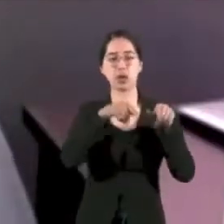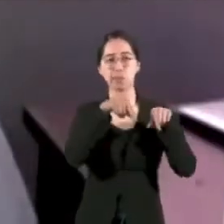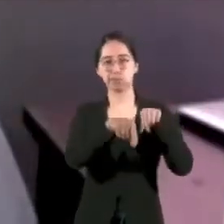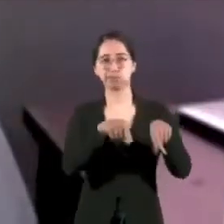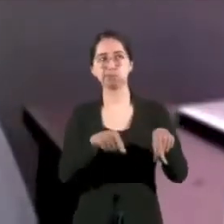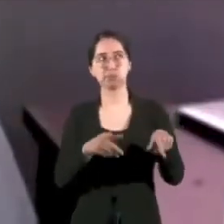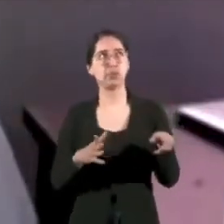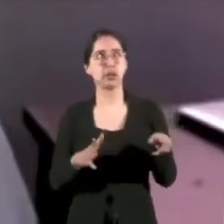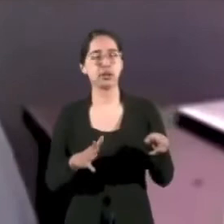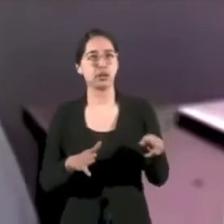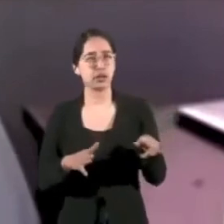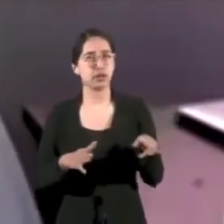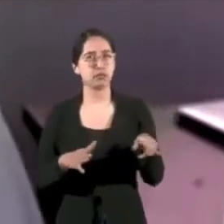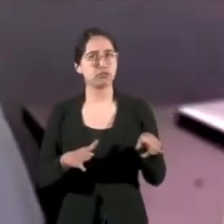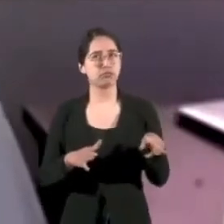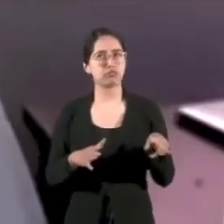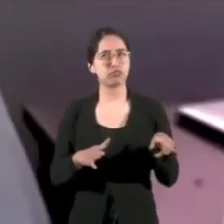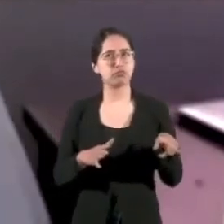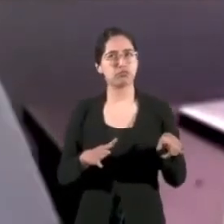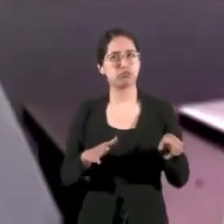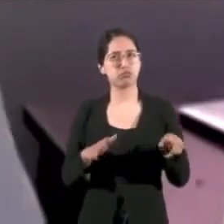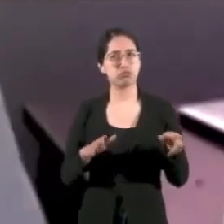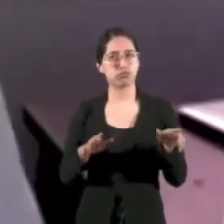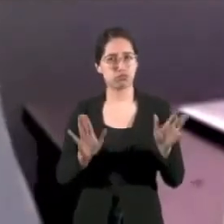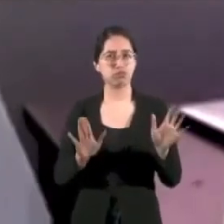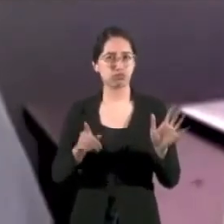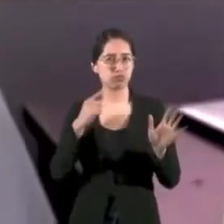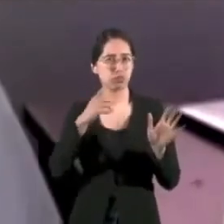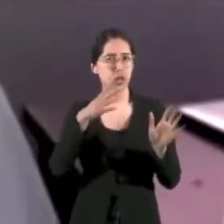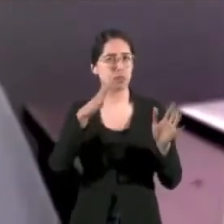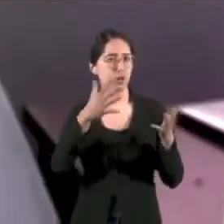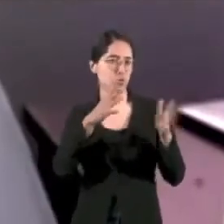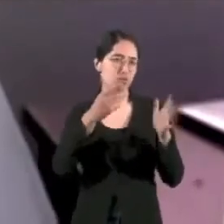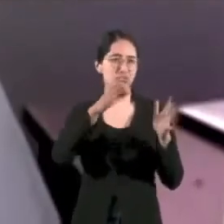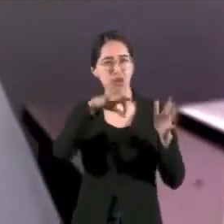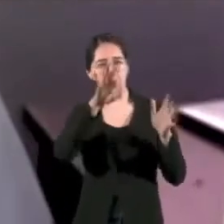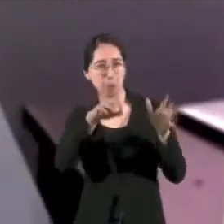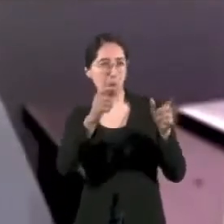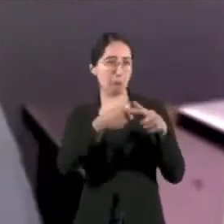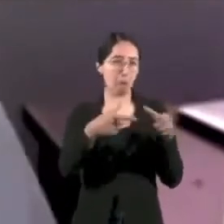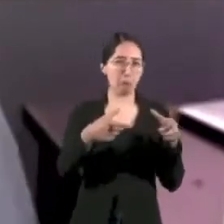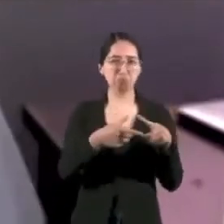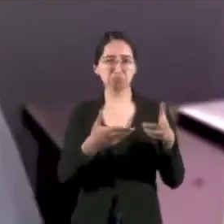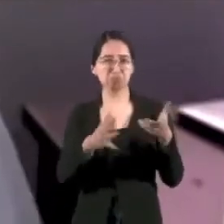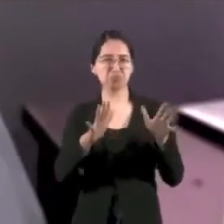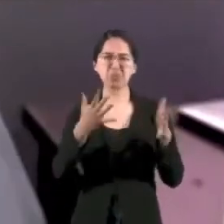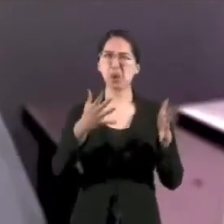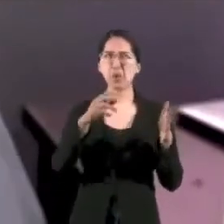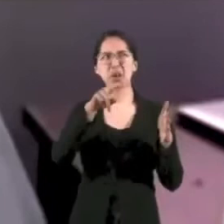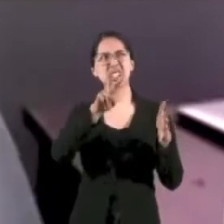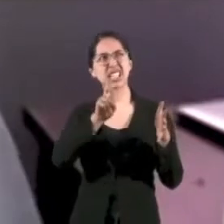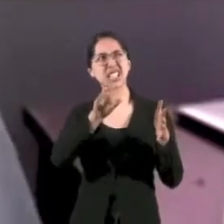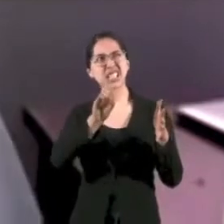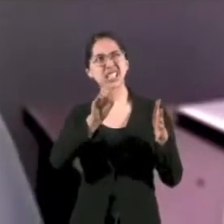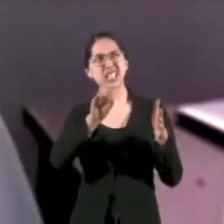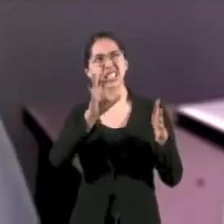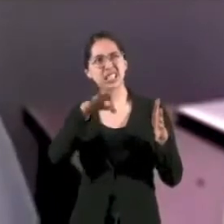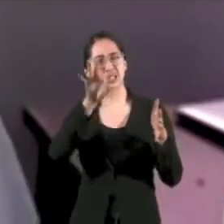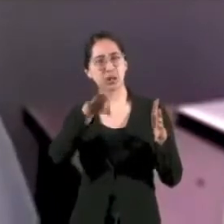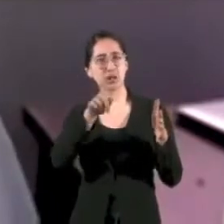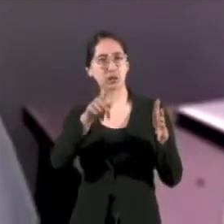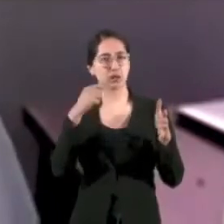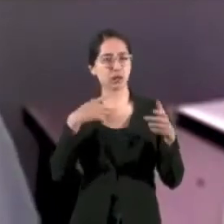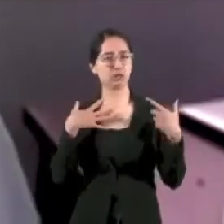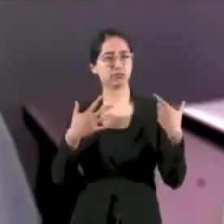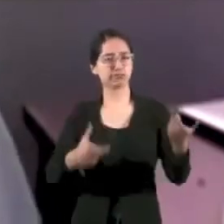Realmente allí, pues no recuerdo de pronto el porcentaje, pero yo creo que el 70% de los que estábamos ahí estamos desarmados.